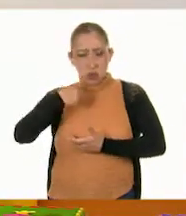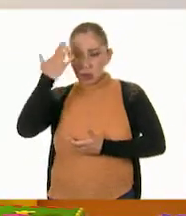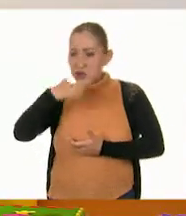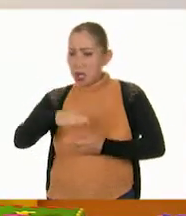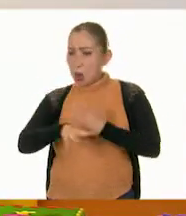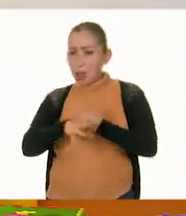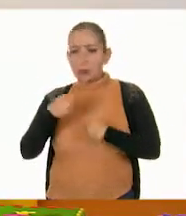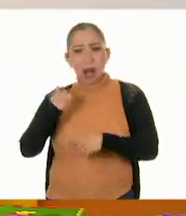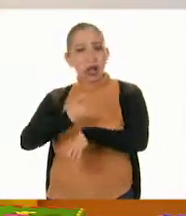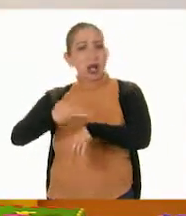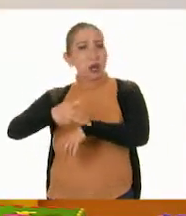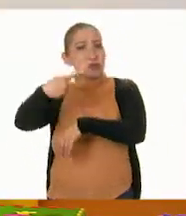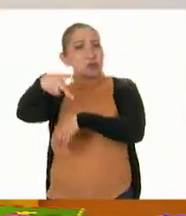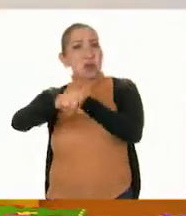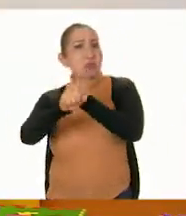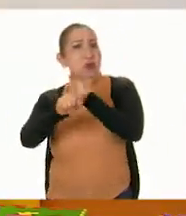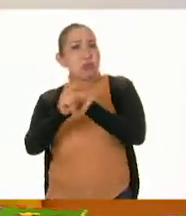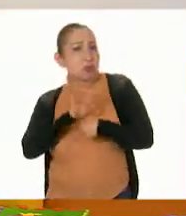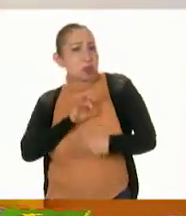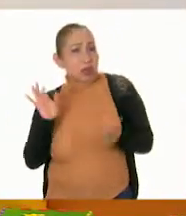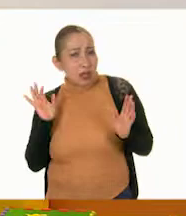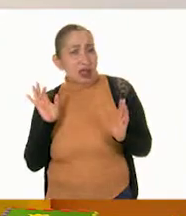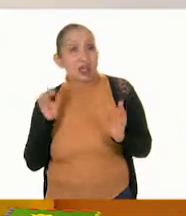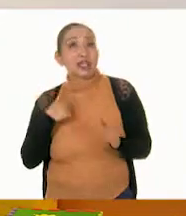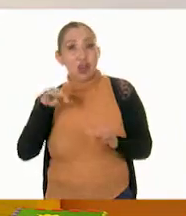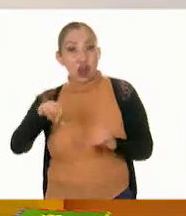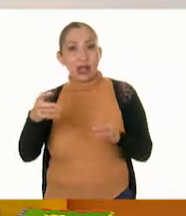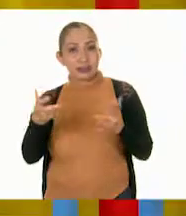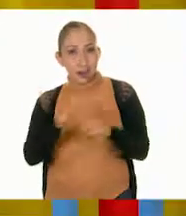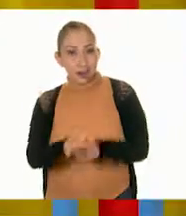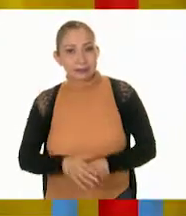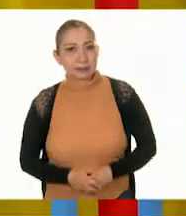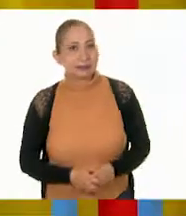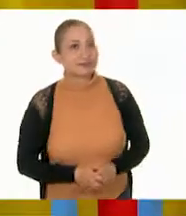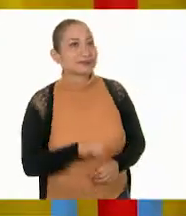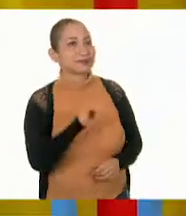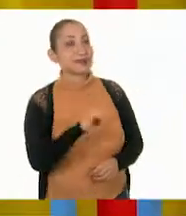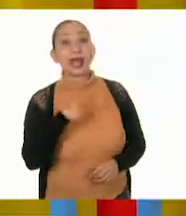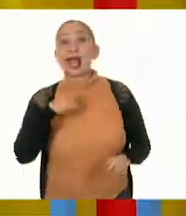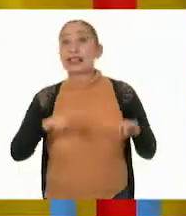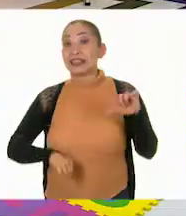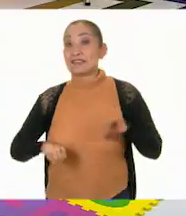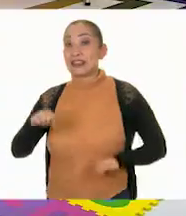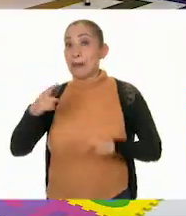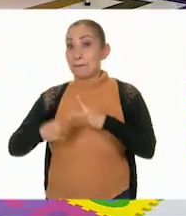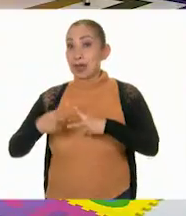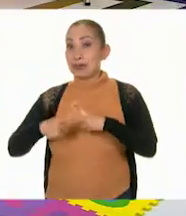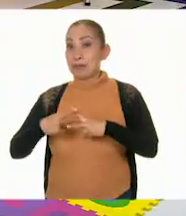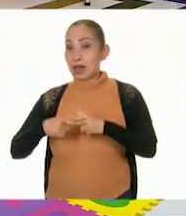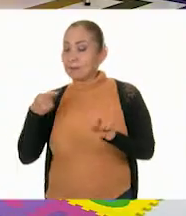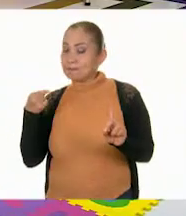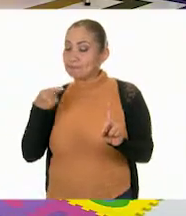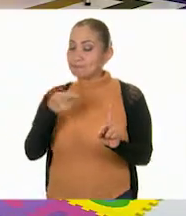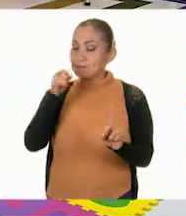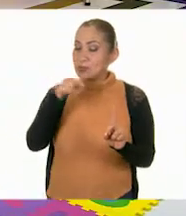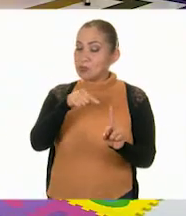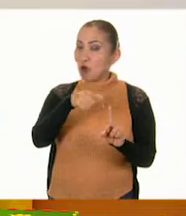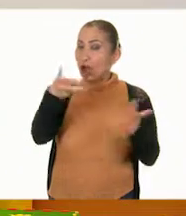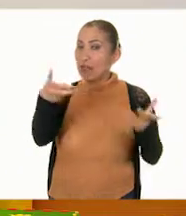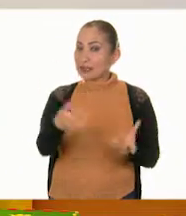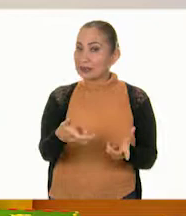resolver unos problemas. Y justo es algo que quiero que realicemos el día de hoy. ¿Qué te parece? Sí. Nuestras actividades en matemáticas van encaminadas justo a